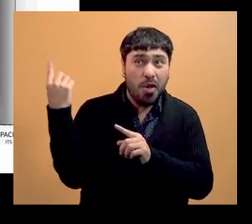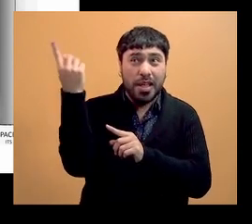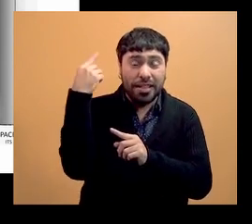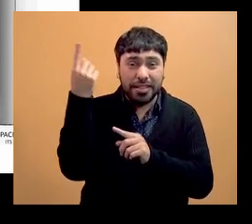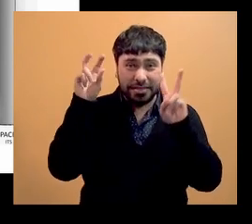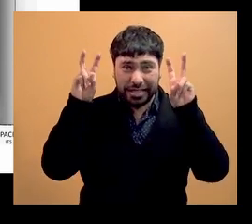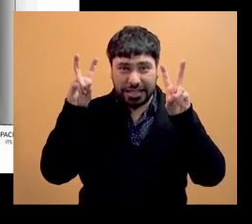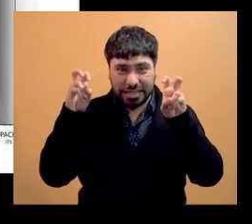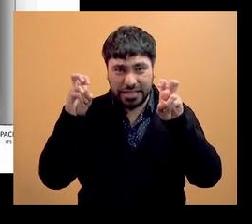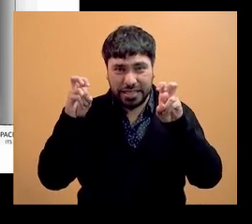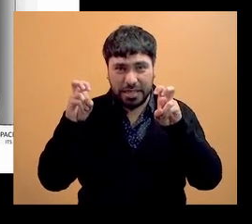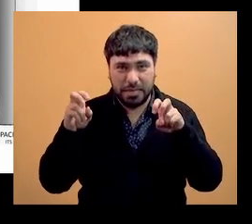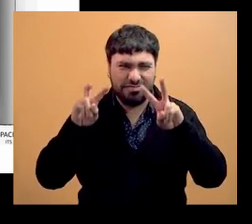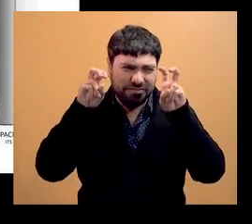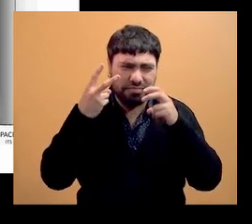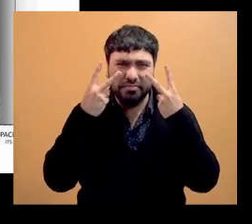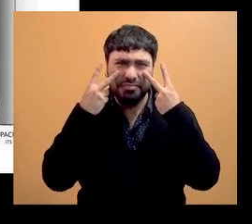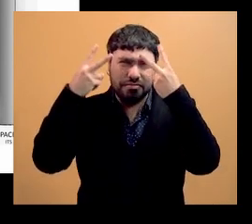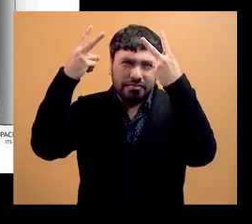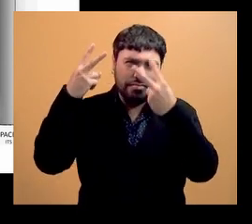lanzamiento de tripulación y carga